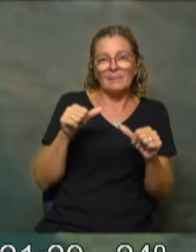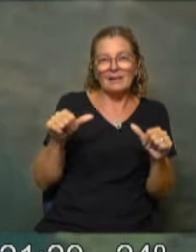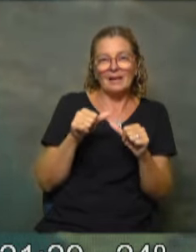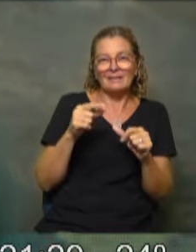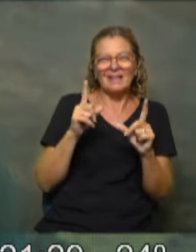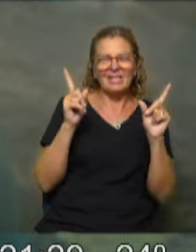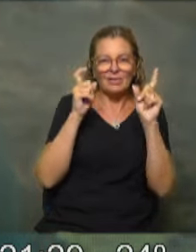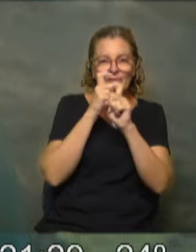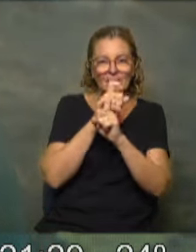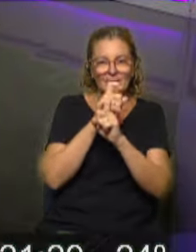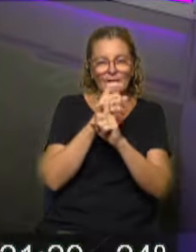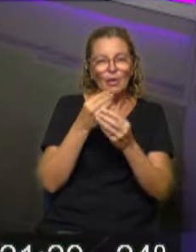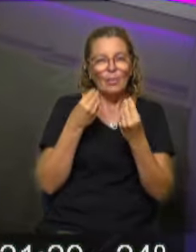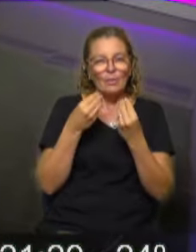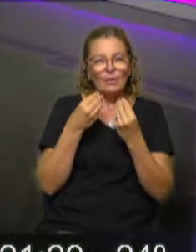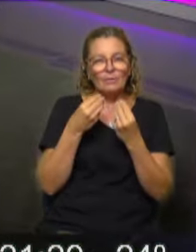O